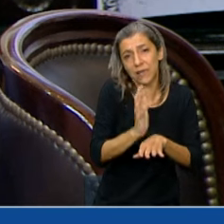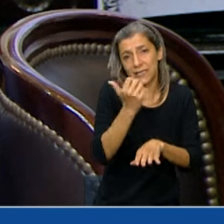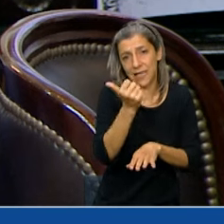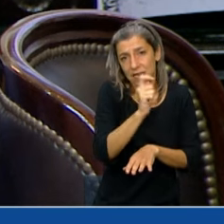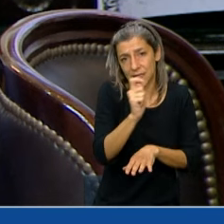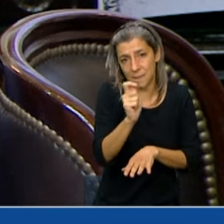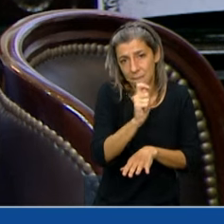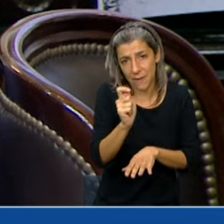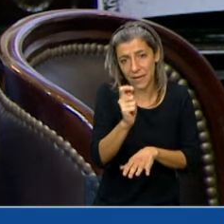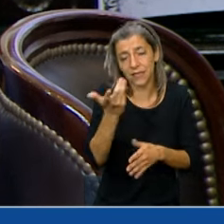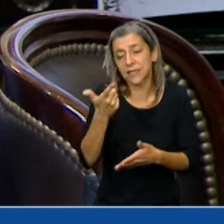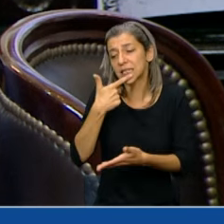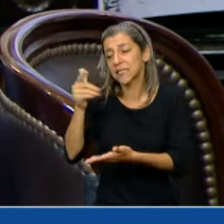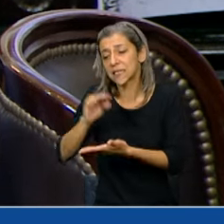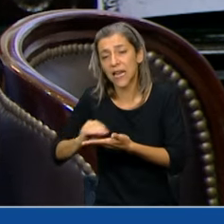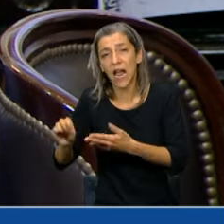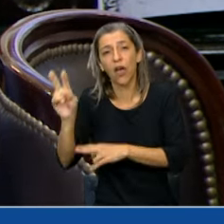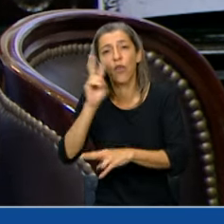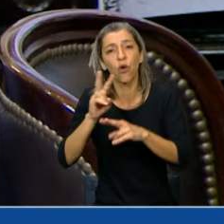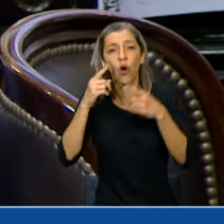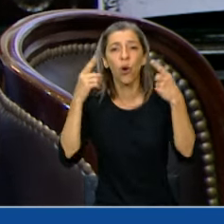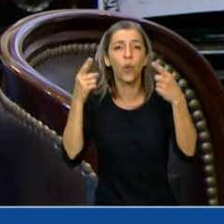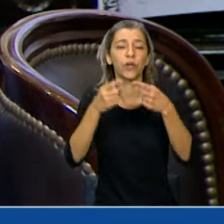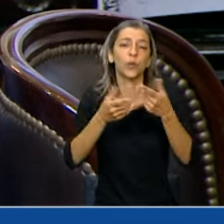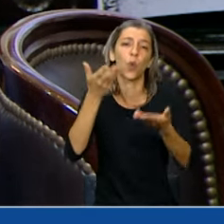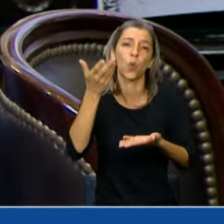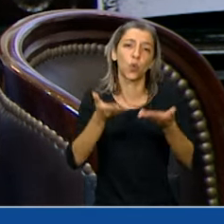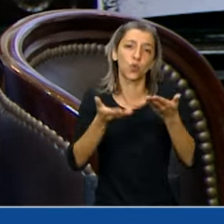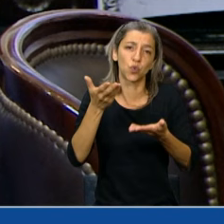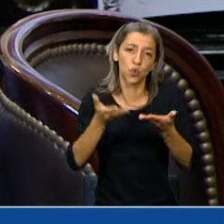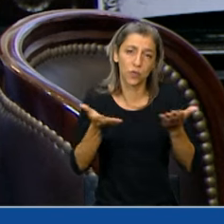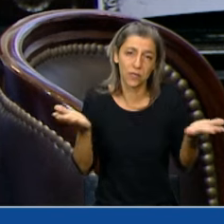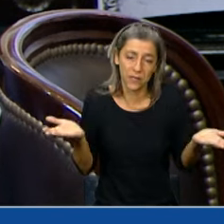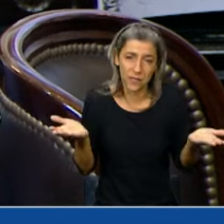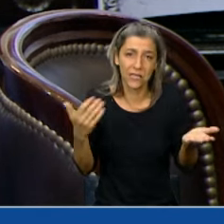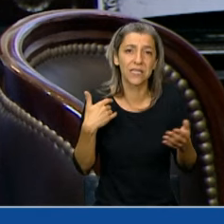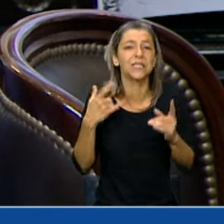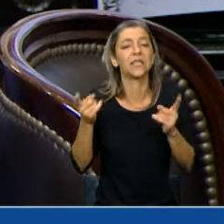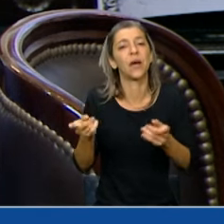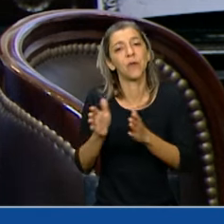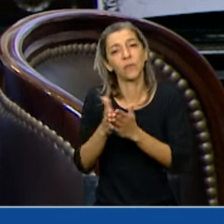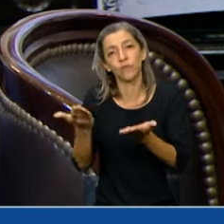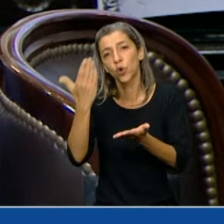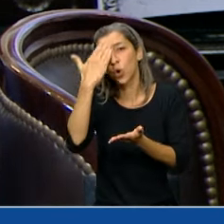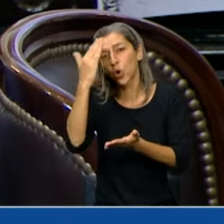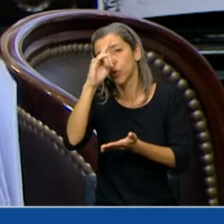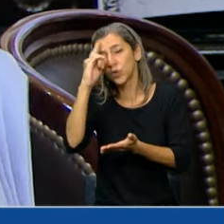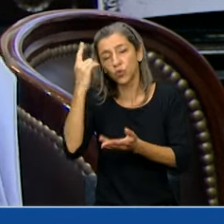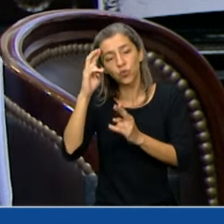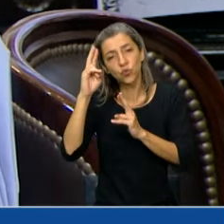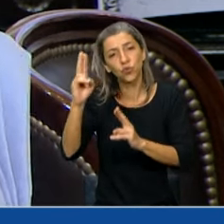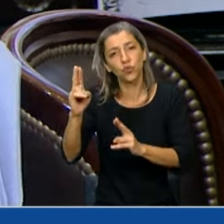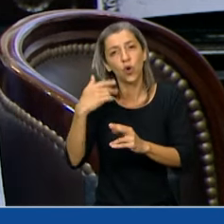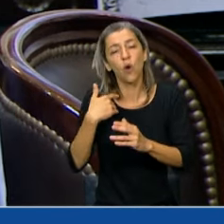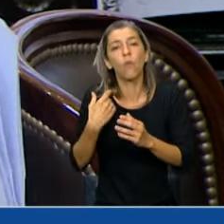es hacer justicia y lo que el senado ha hecho es la Constitución nacional que en